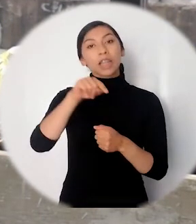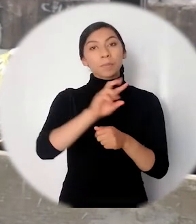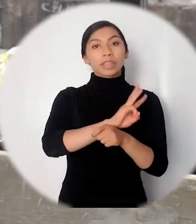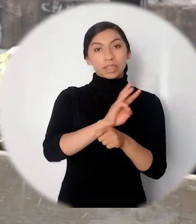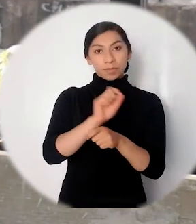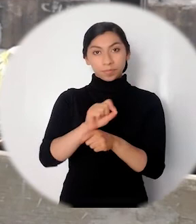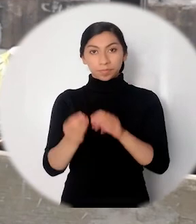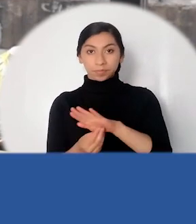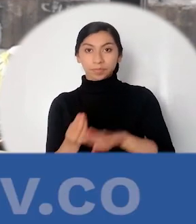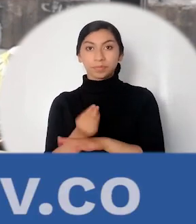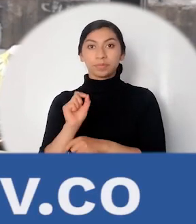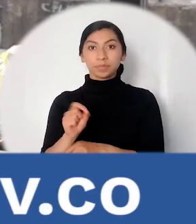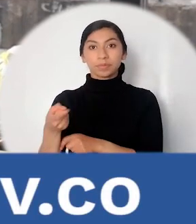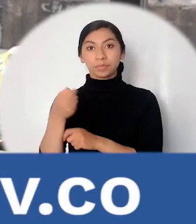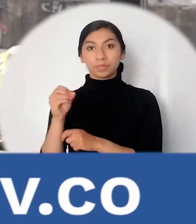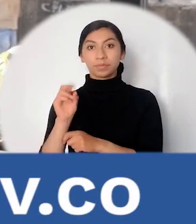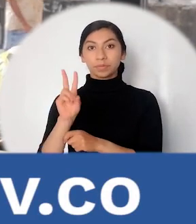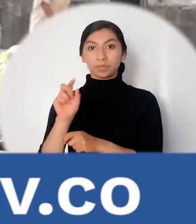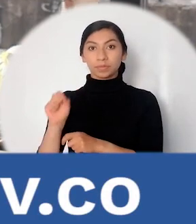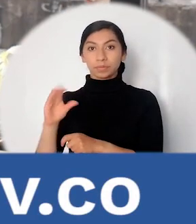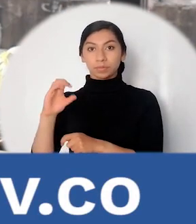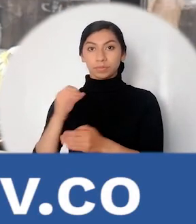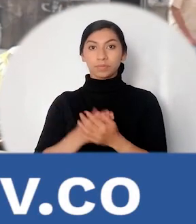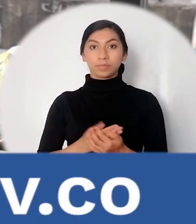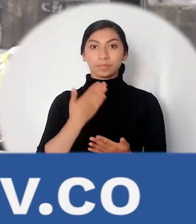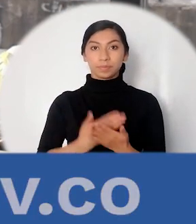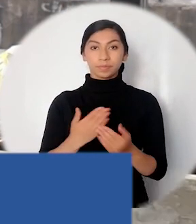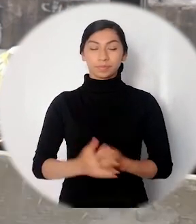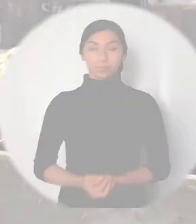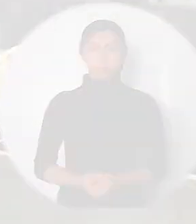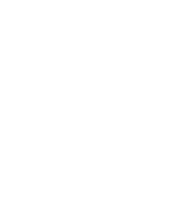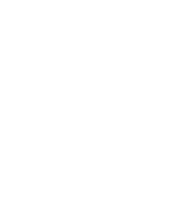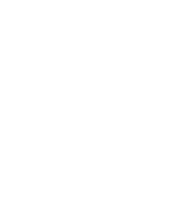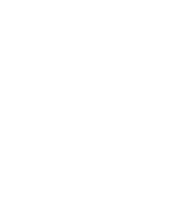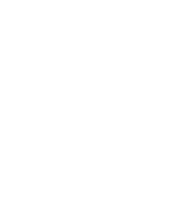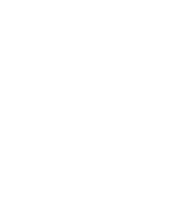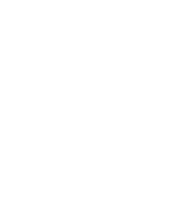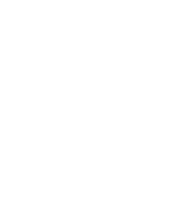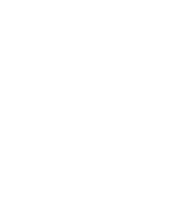ingresando a la página web de la unidad www.unidadvictimas.gov.co.